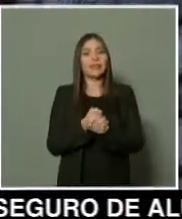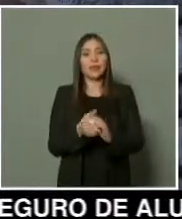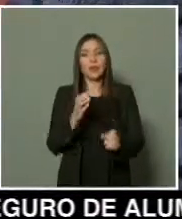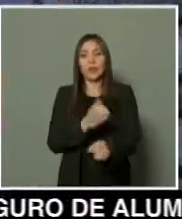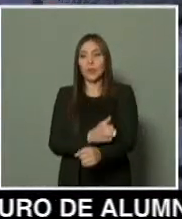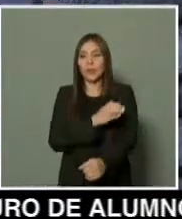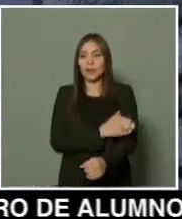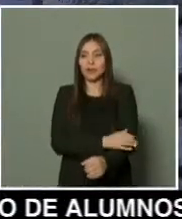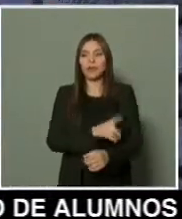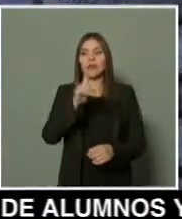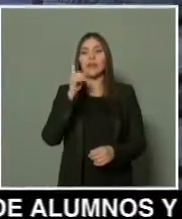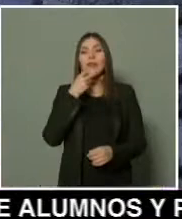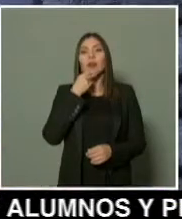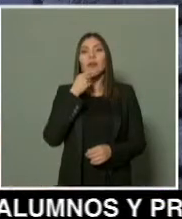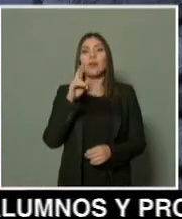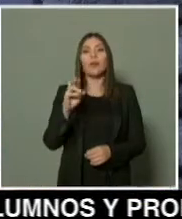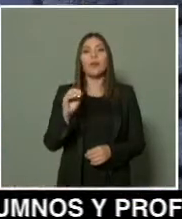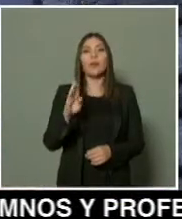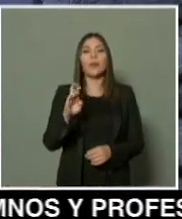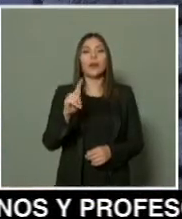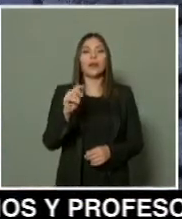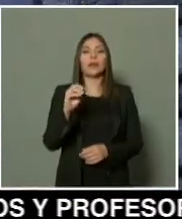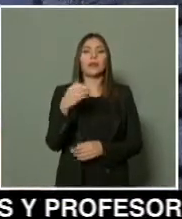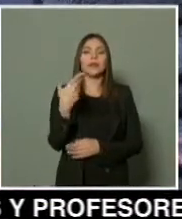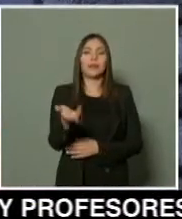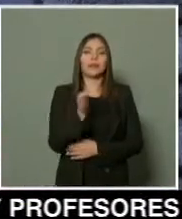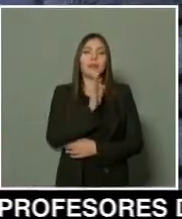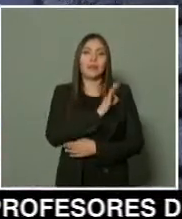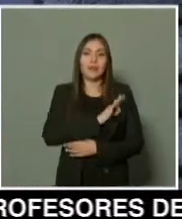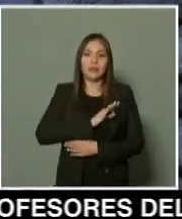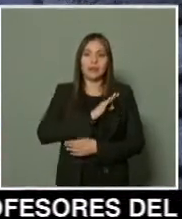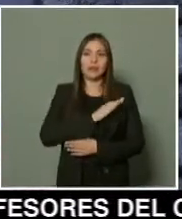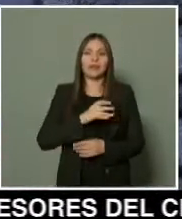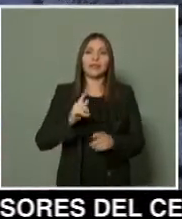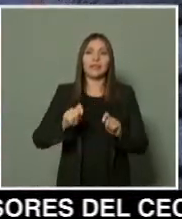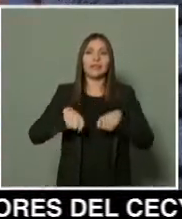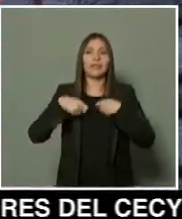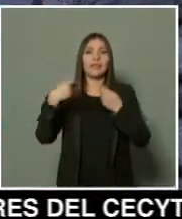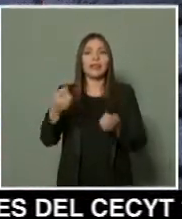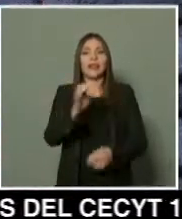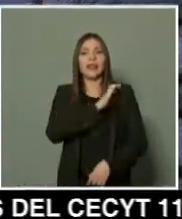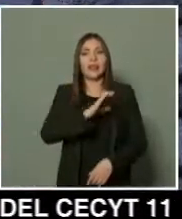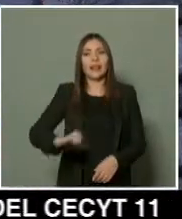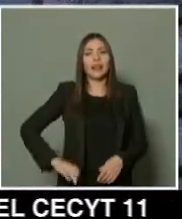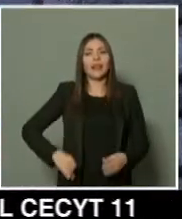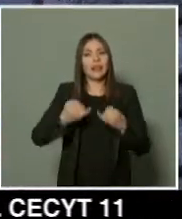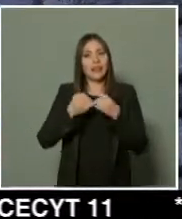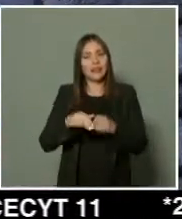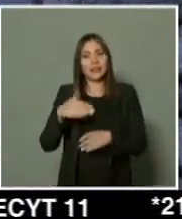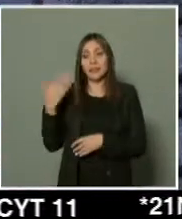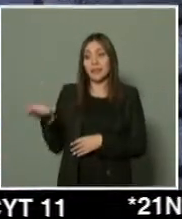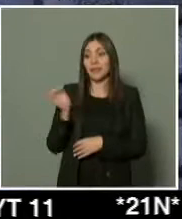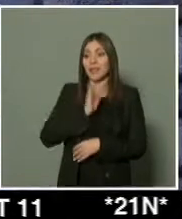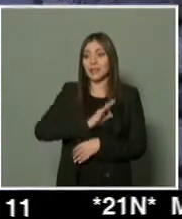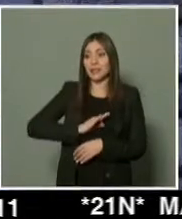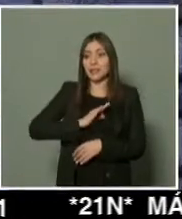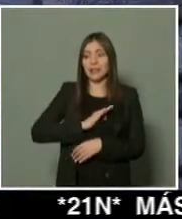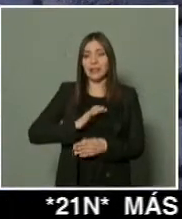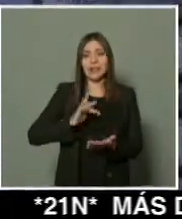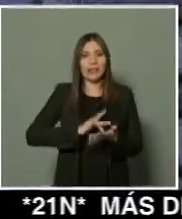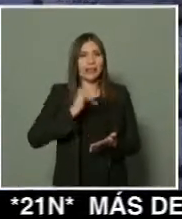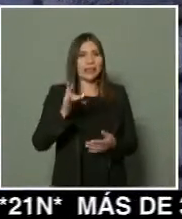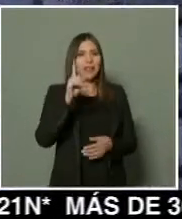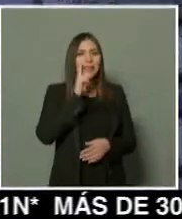Haremos Historia, apostó por que la ley se respete. Además, dijo que de ganar, implementaría un programa de reordenamiento y que